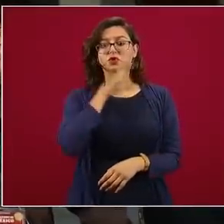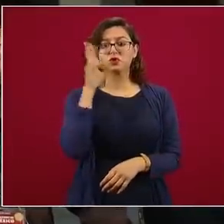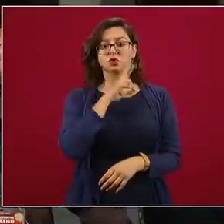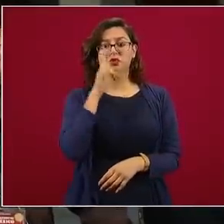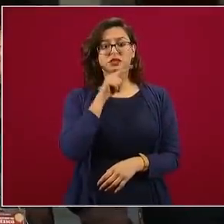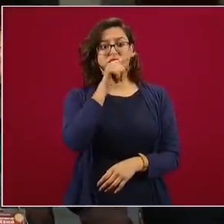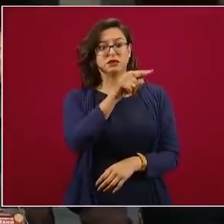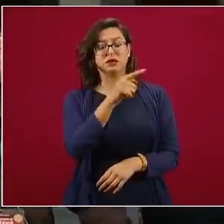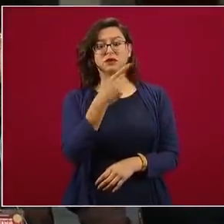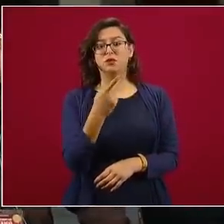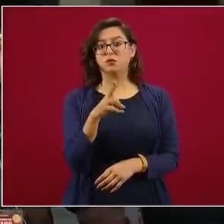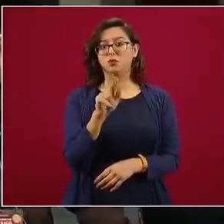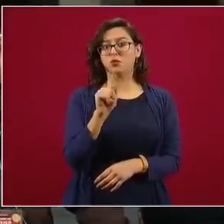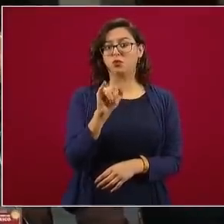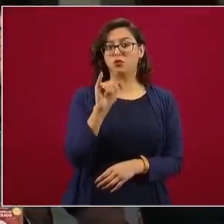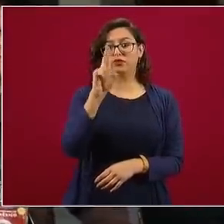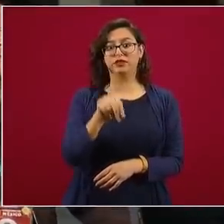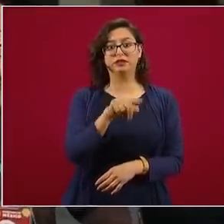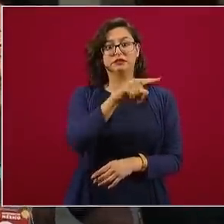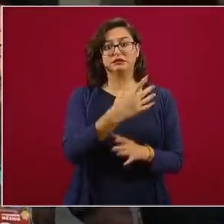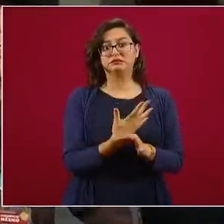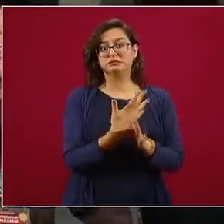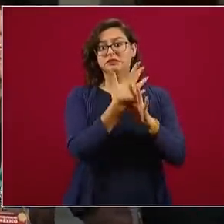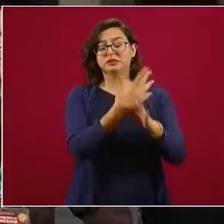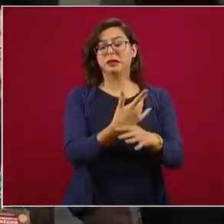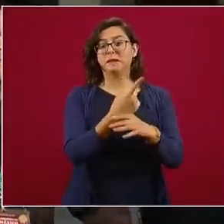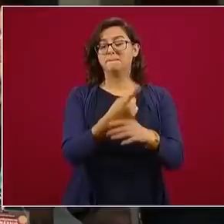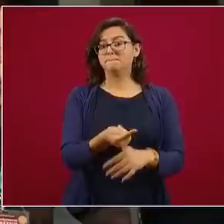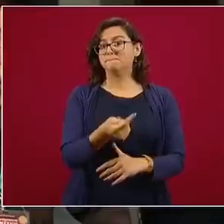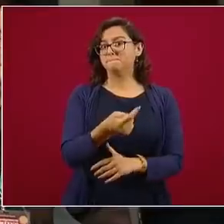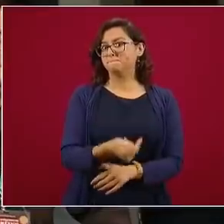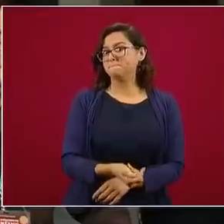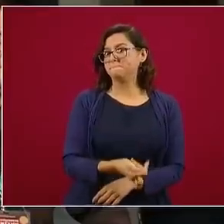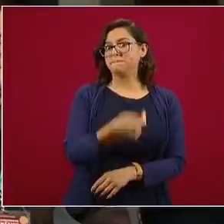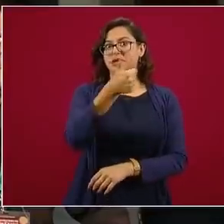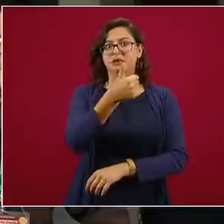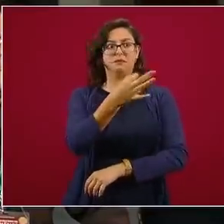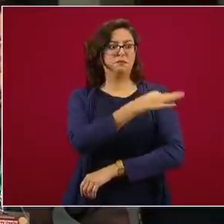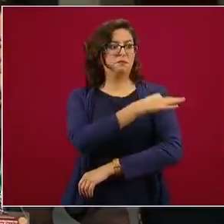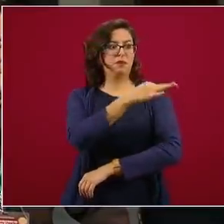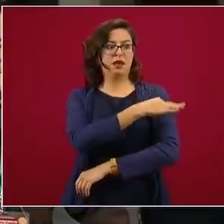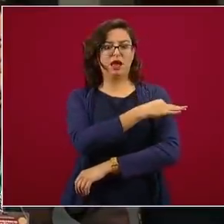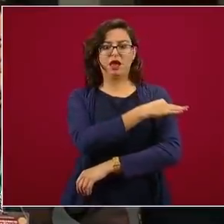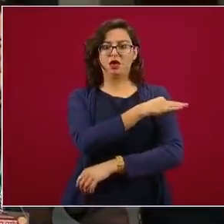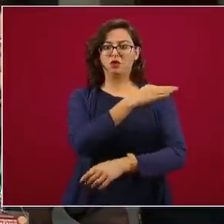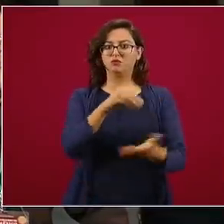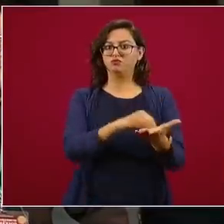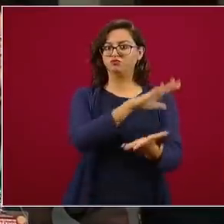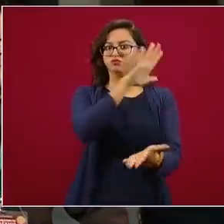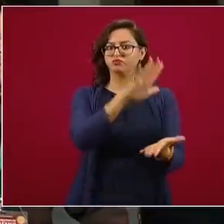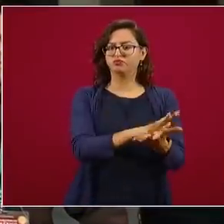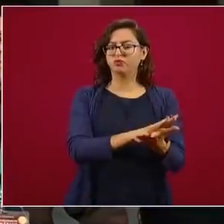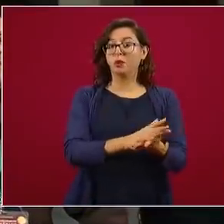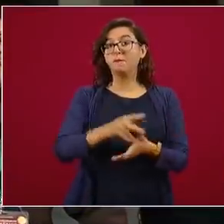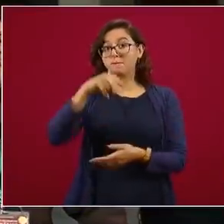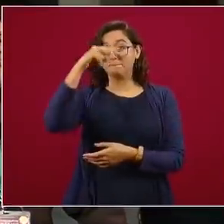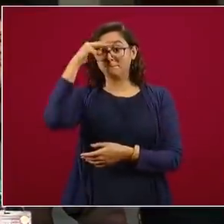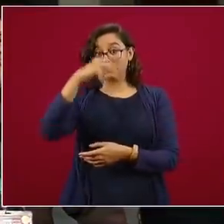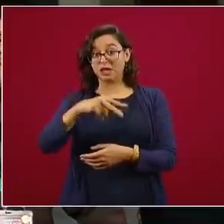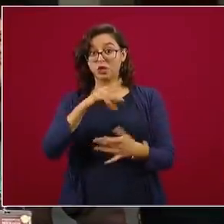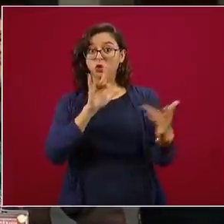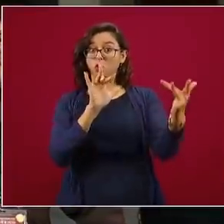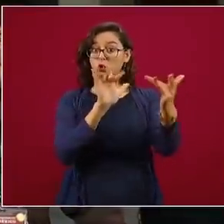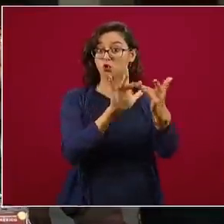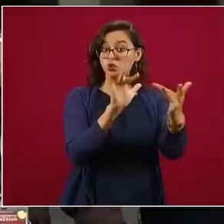Putin, anunció que ya tenía el registro de la primera vacuna en el mundo. La pregunta sería si México ha tenido contacto con el